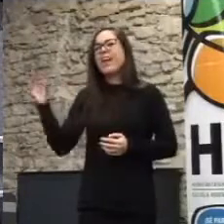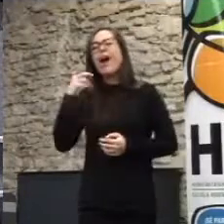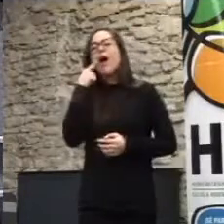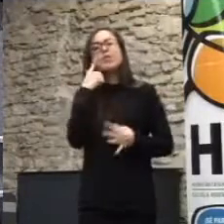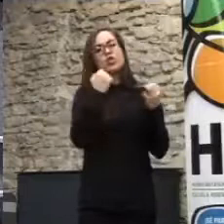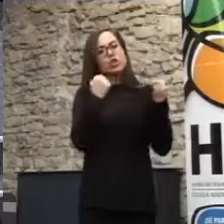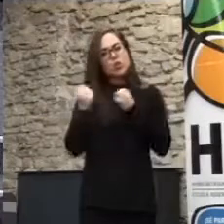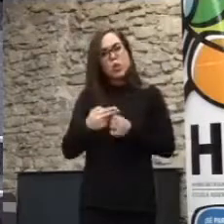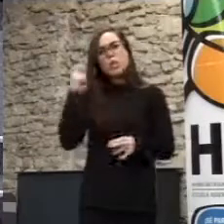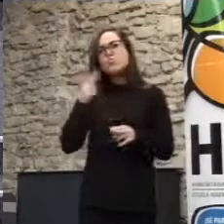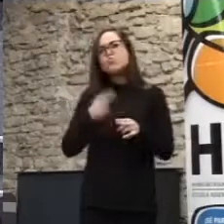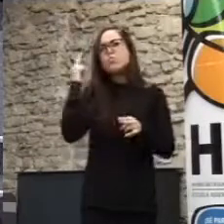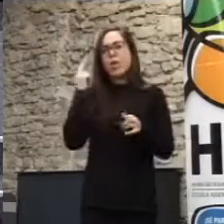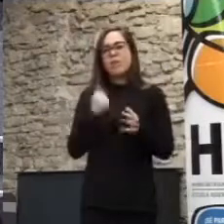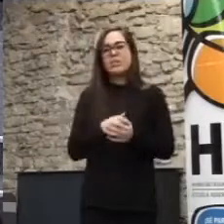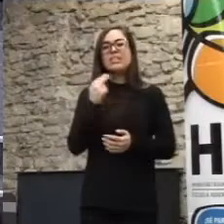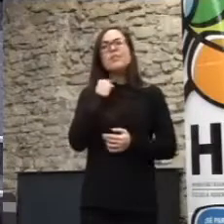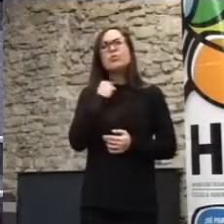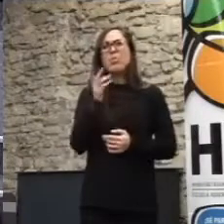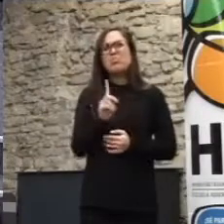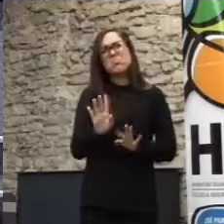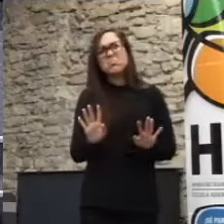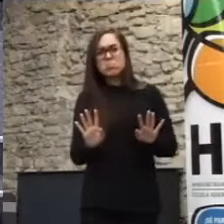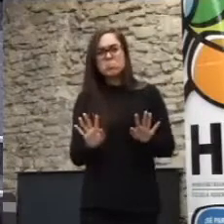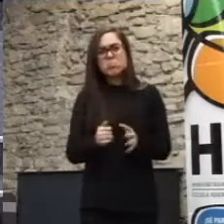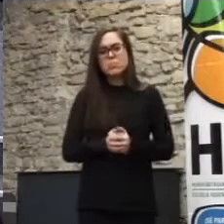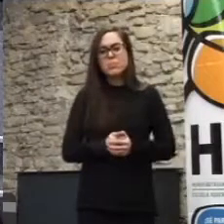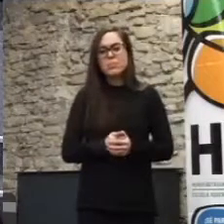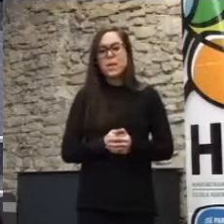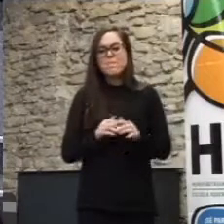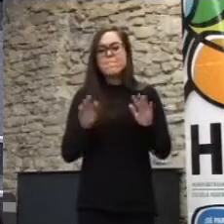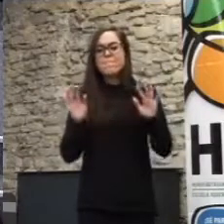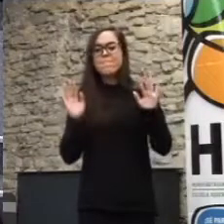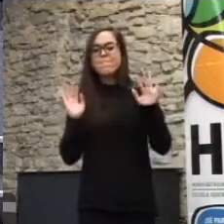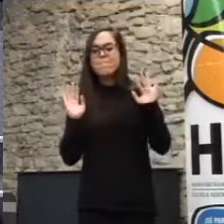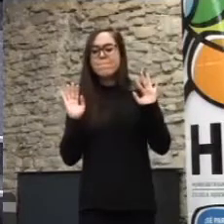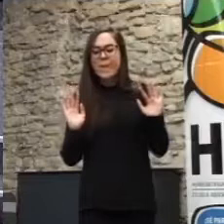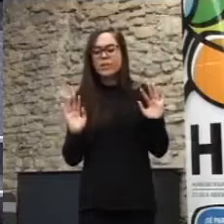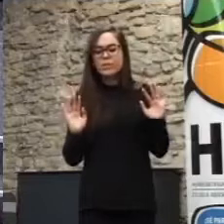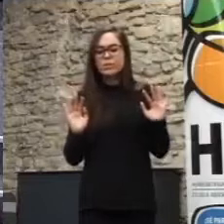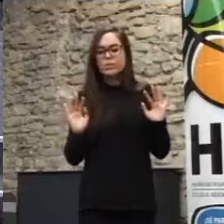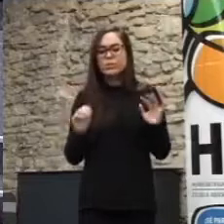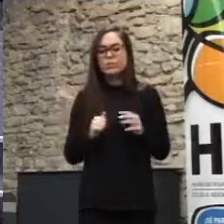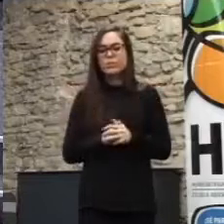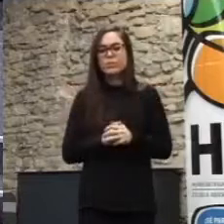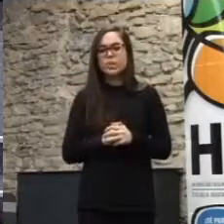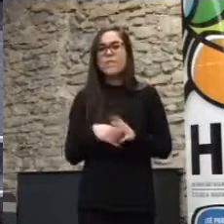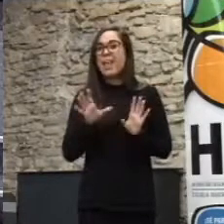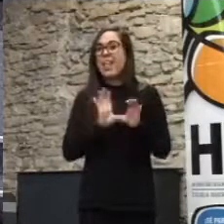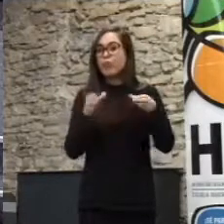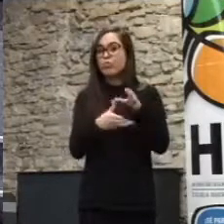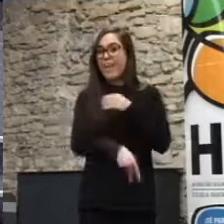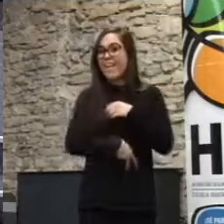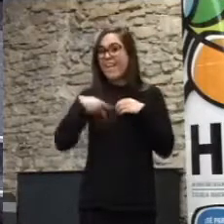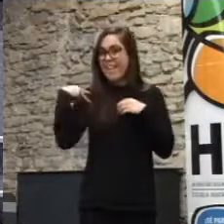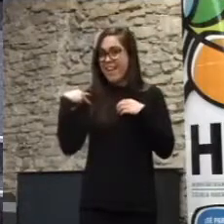muy duras de explicar. Claro. La Diputación yo creo que no tanto, pero sí que ocurre pues que vas a hablar de las Juntas Generales.